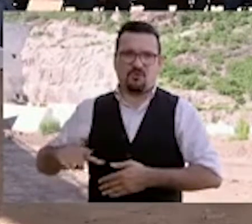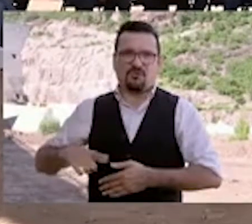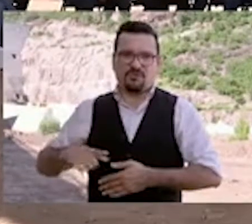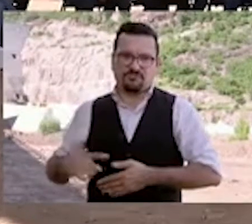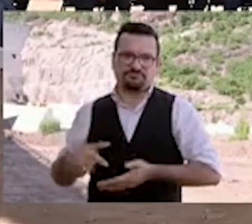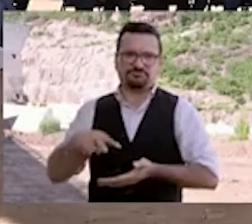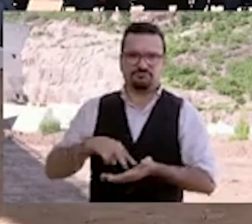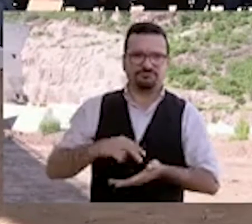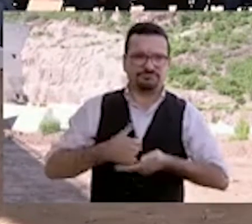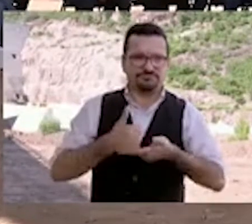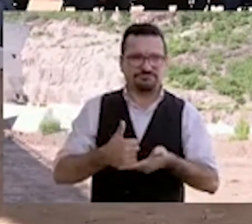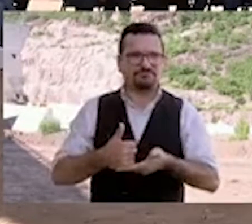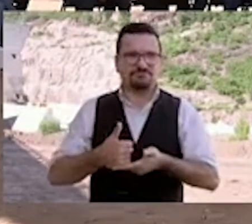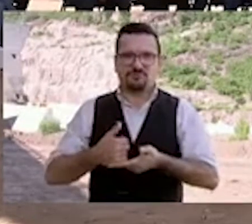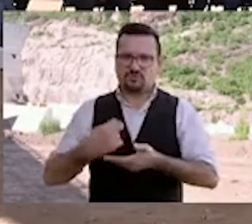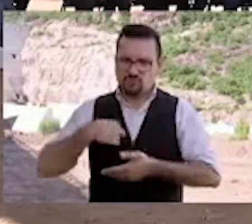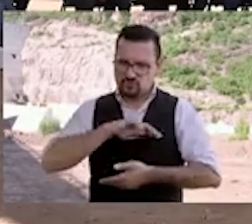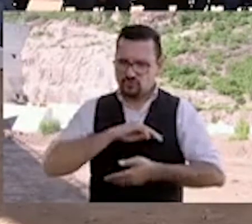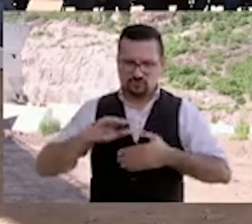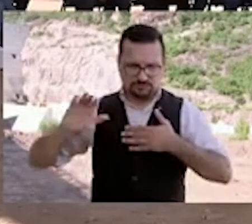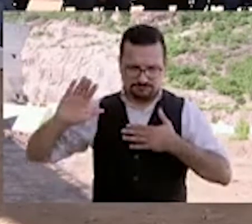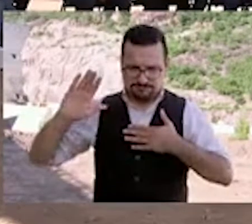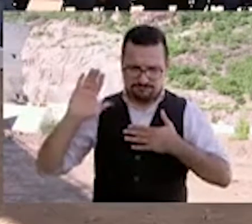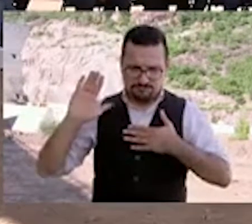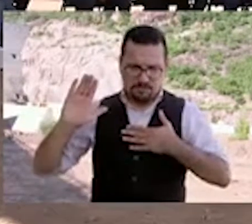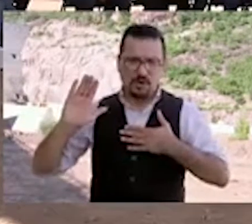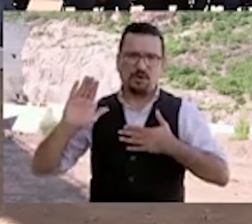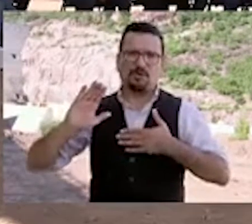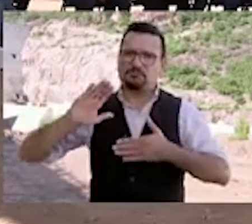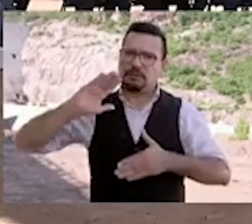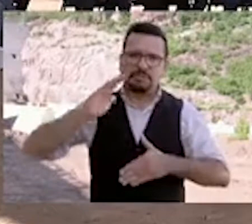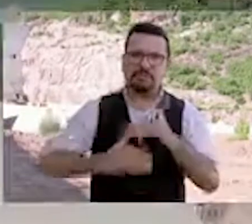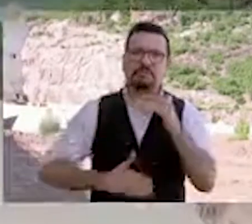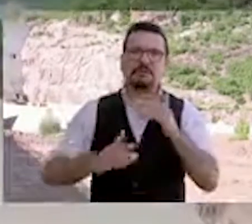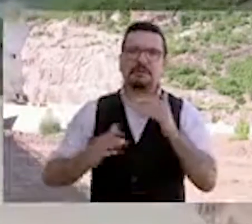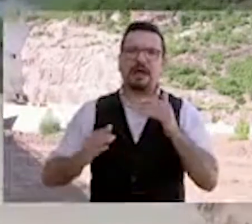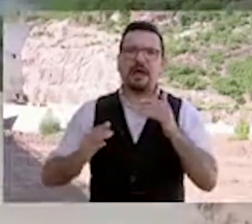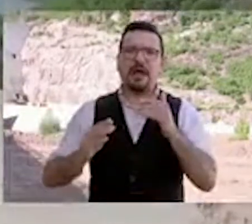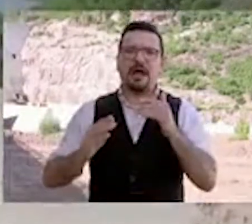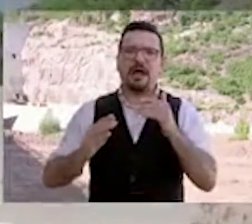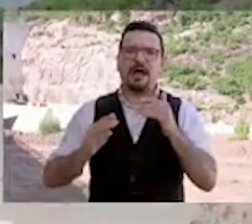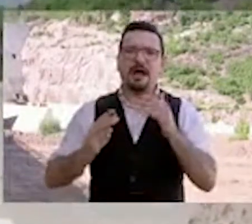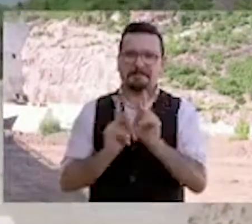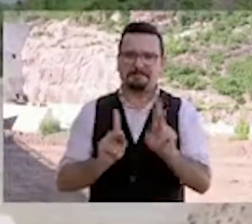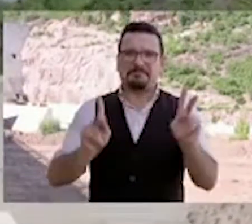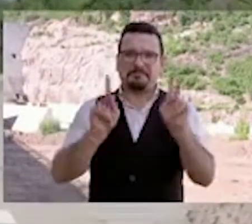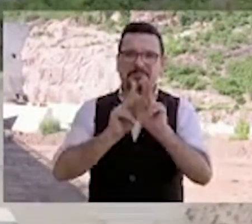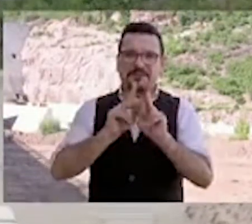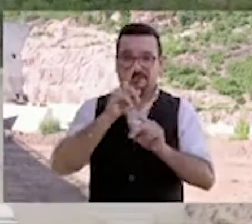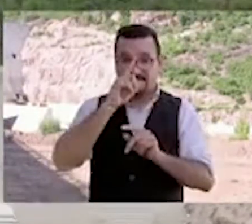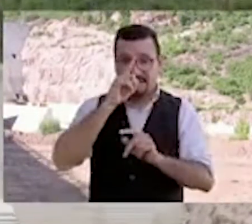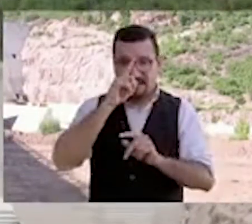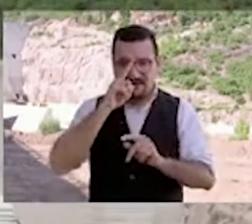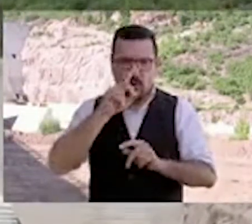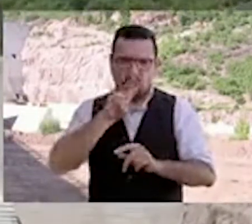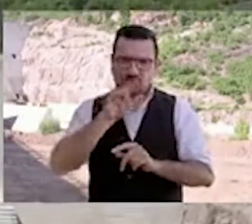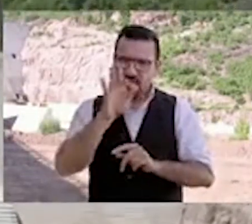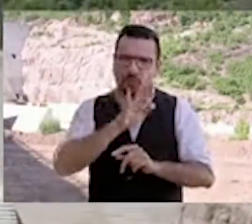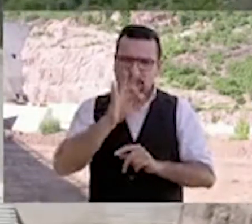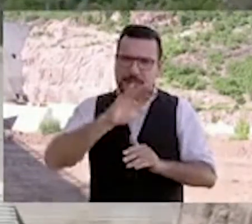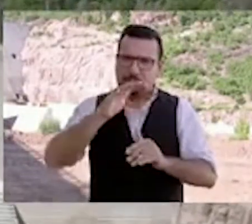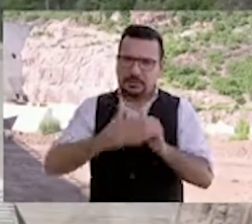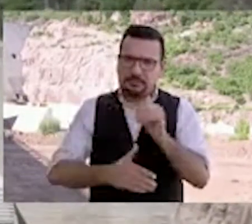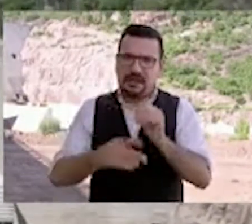Se hizo el compromiso de terminarla, estaba con un avance del